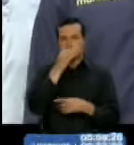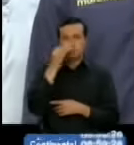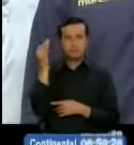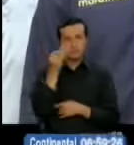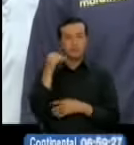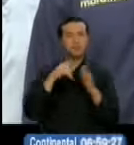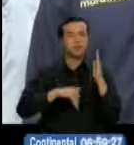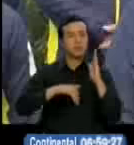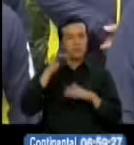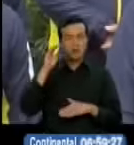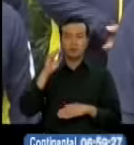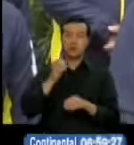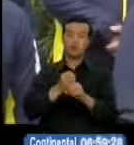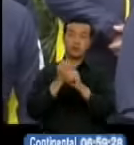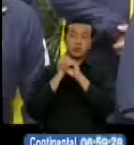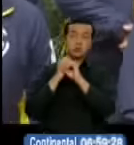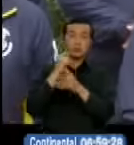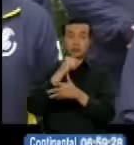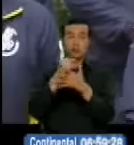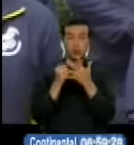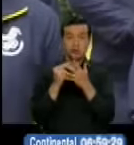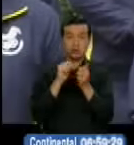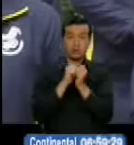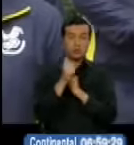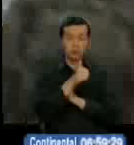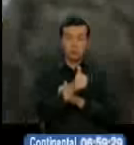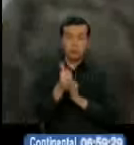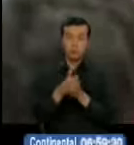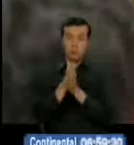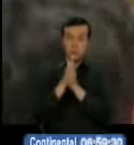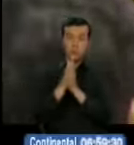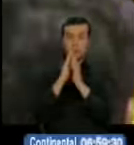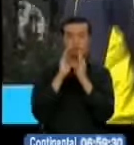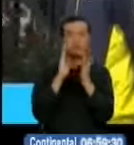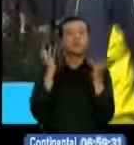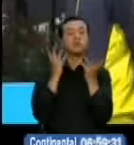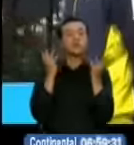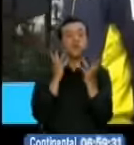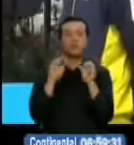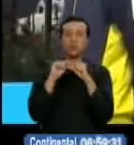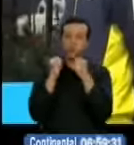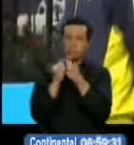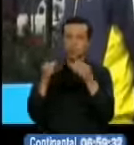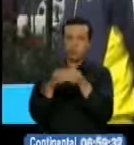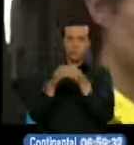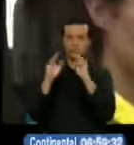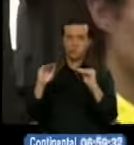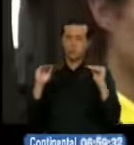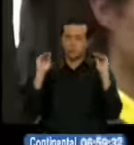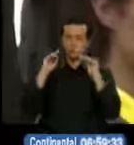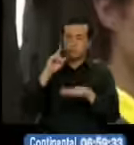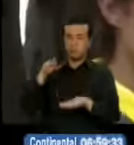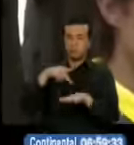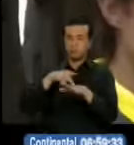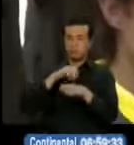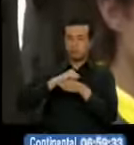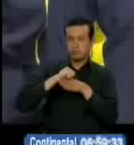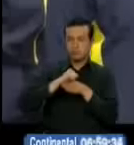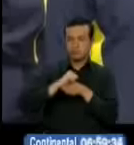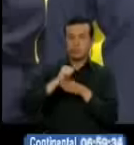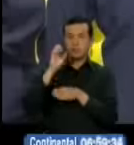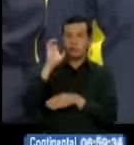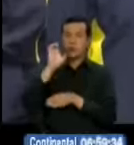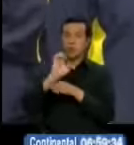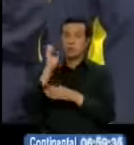mayor parte con las obligaciones que exigen los deportistas que han formado parte del plan de alto rendimiento en el que el país ha